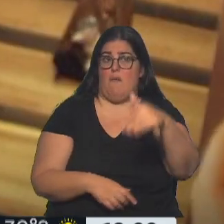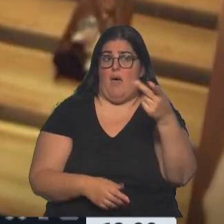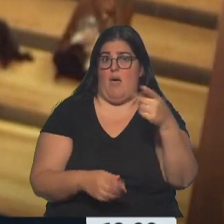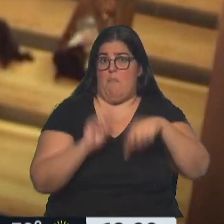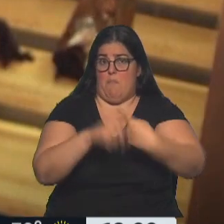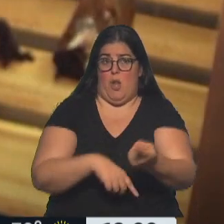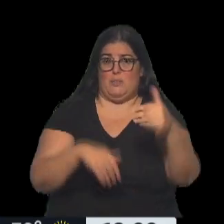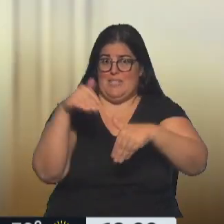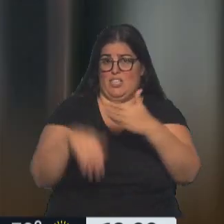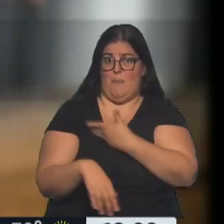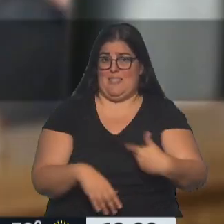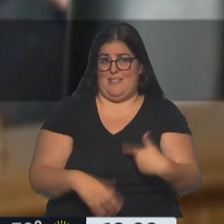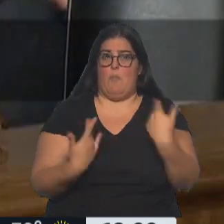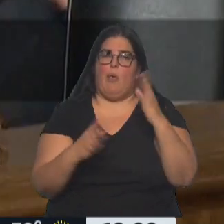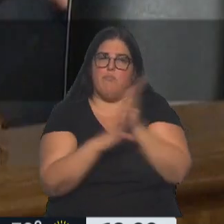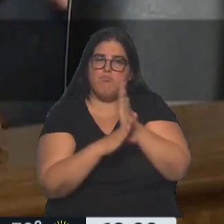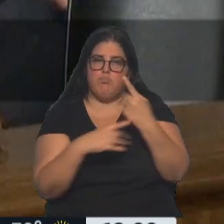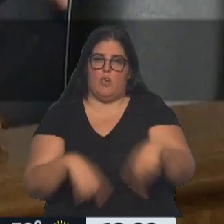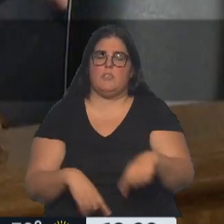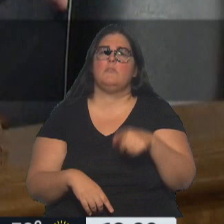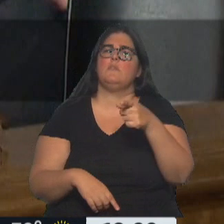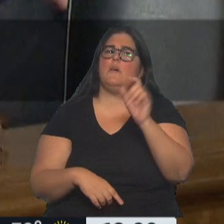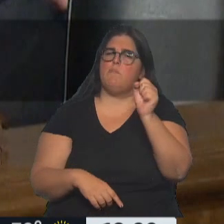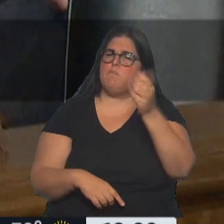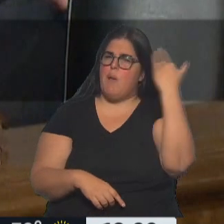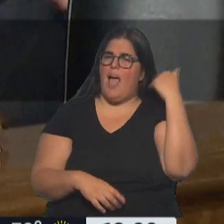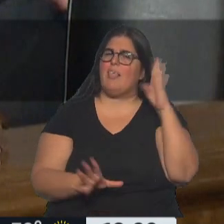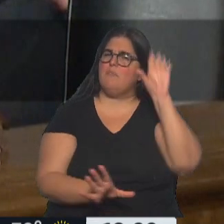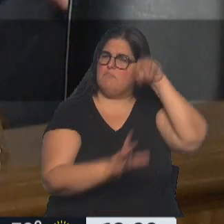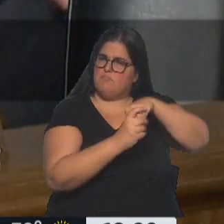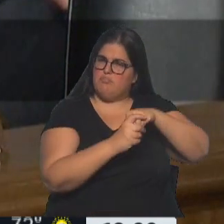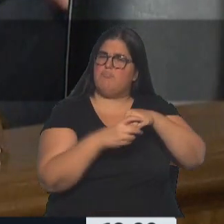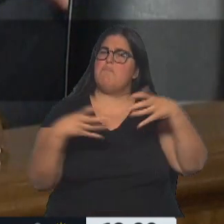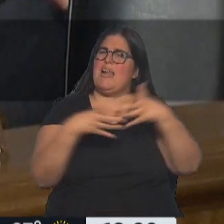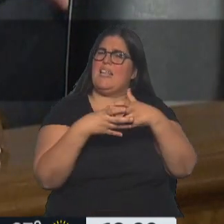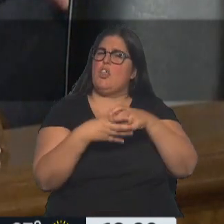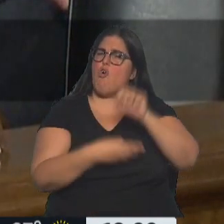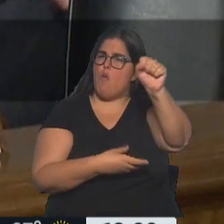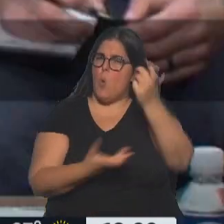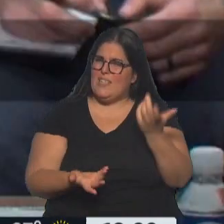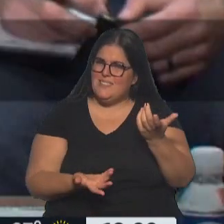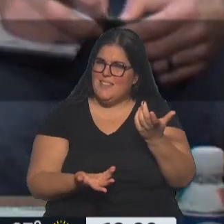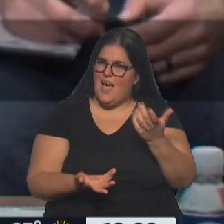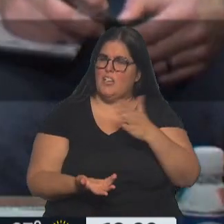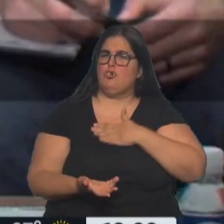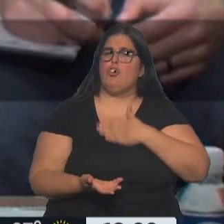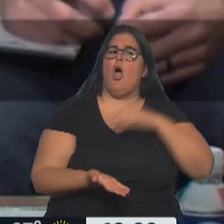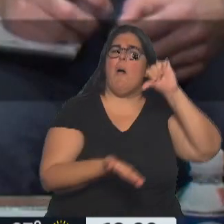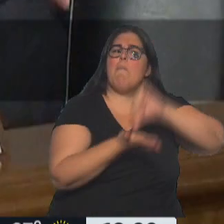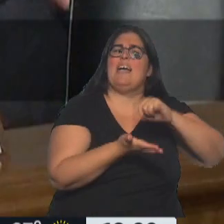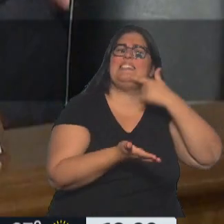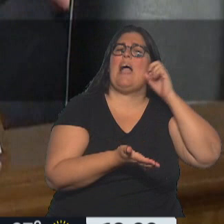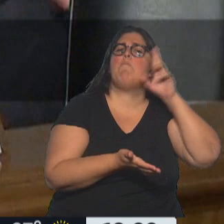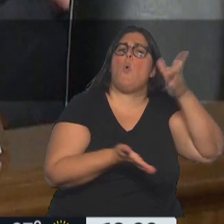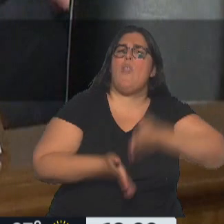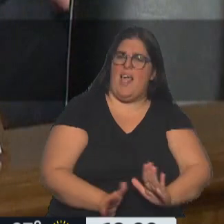elecciones presidenciales. Have you ever been a member of the Chinese Communist Party? Senator, I'm Singaporean. No. Have you ever been associated or